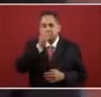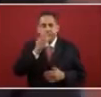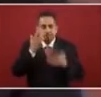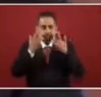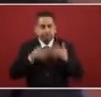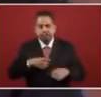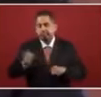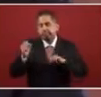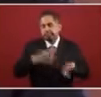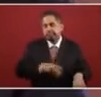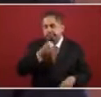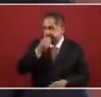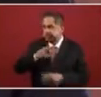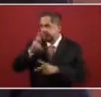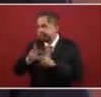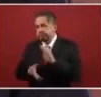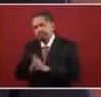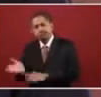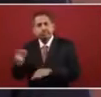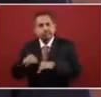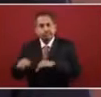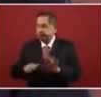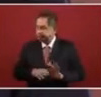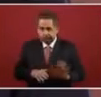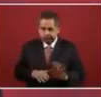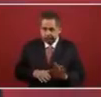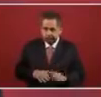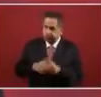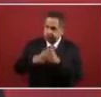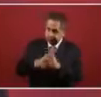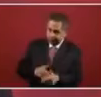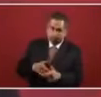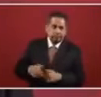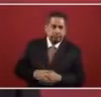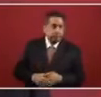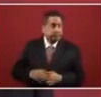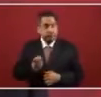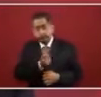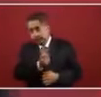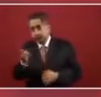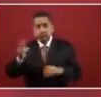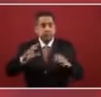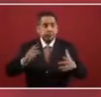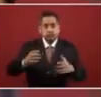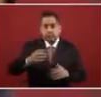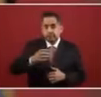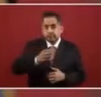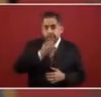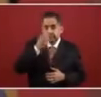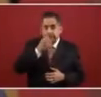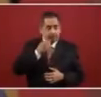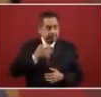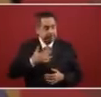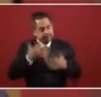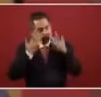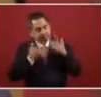escuela, porque muchos no terminan, la deserción escolar tiene que